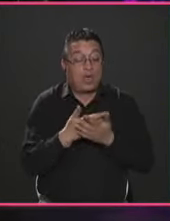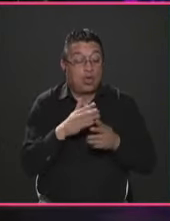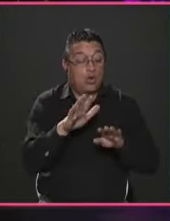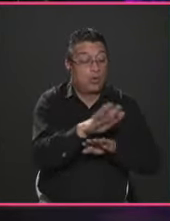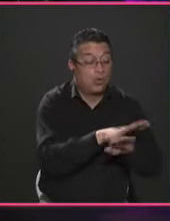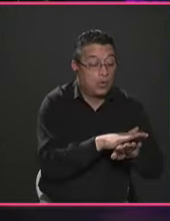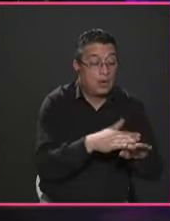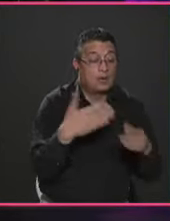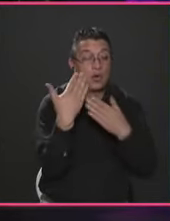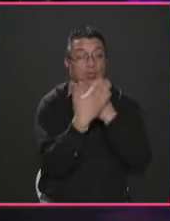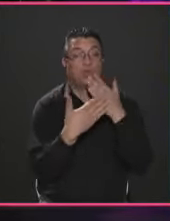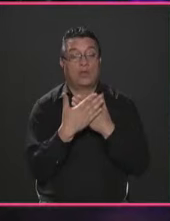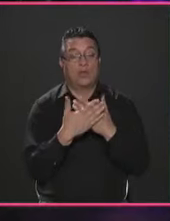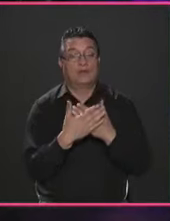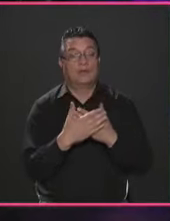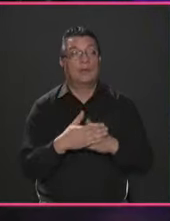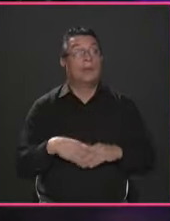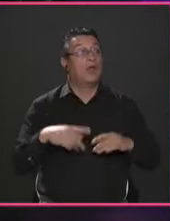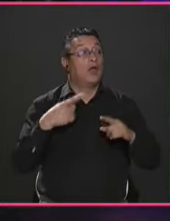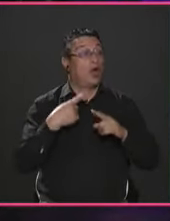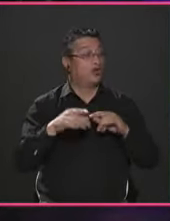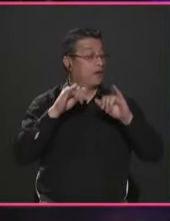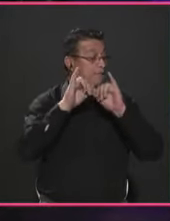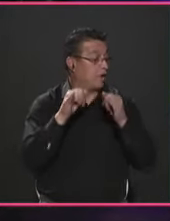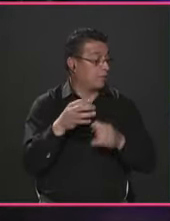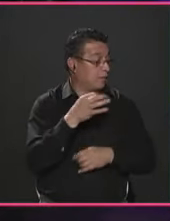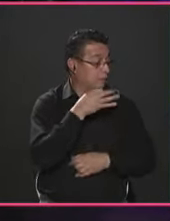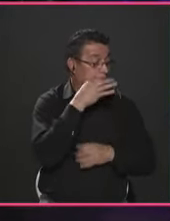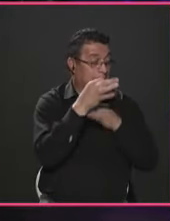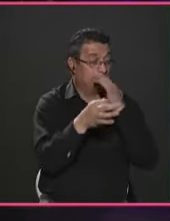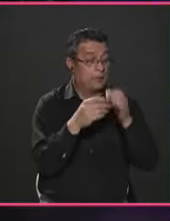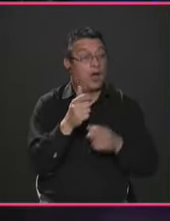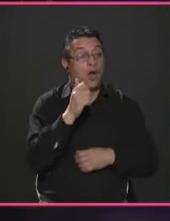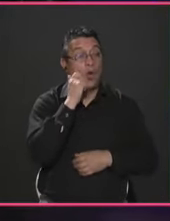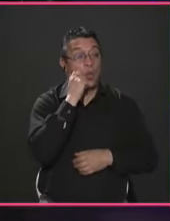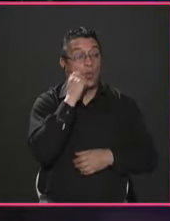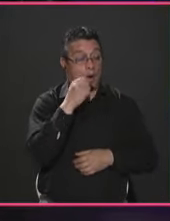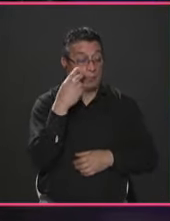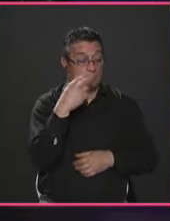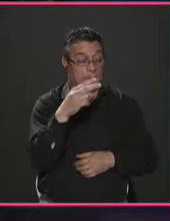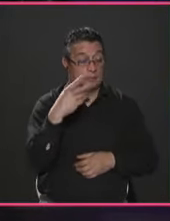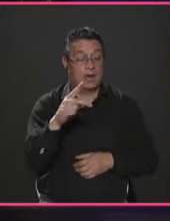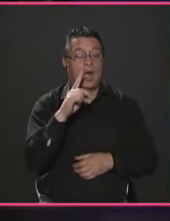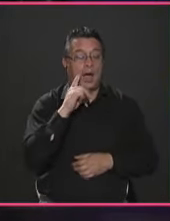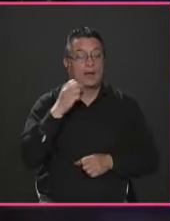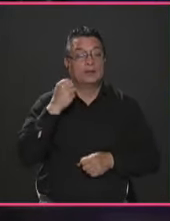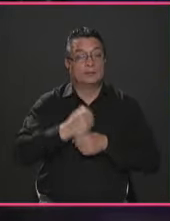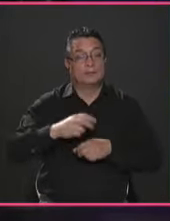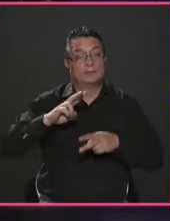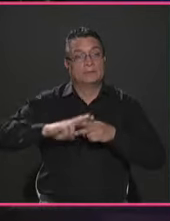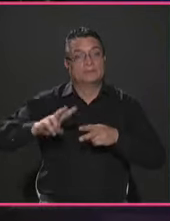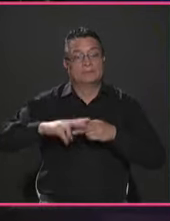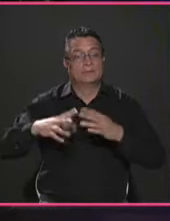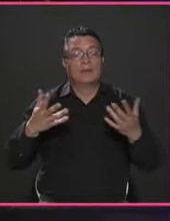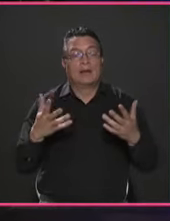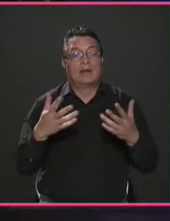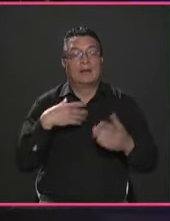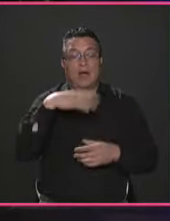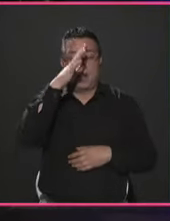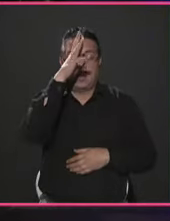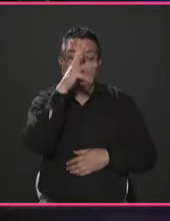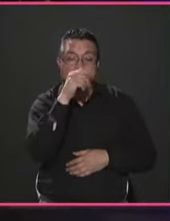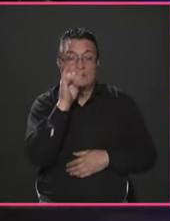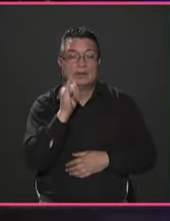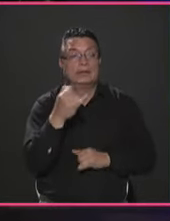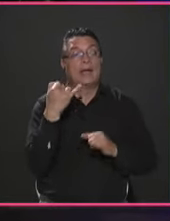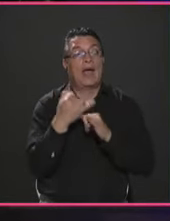mutuamente para decir de otra forma los seres humanos por virtual de su cuerpo mismo están hechos para el amor y la amistad